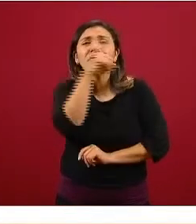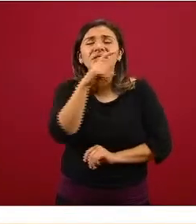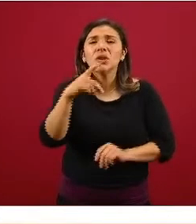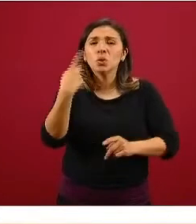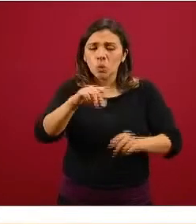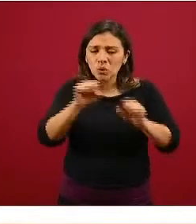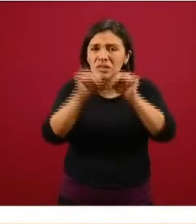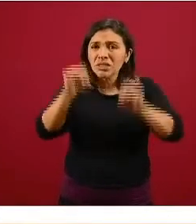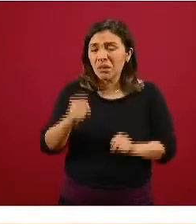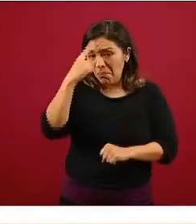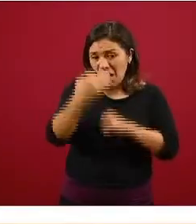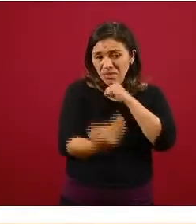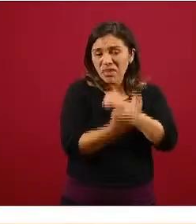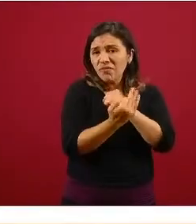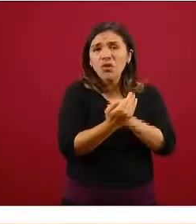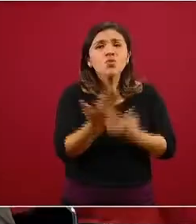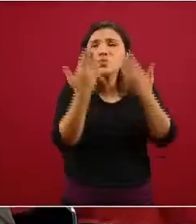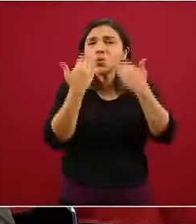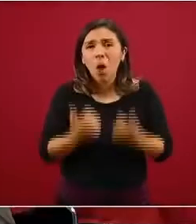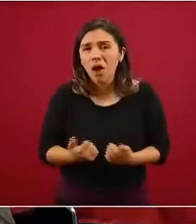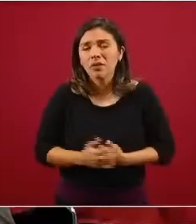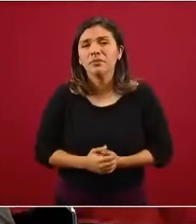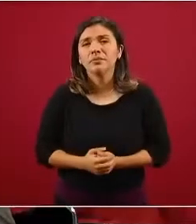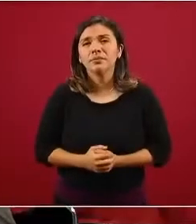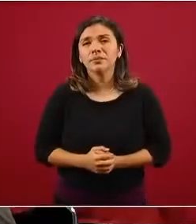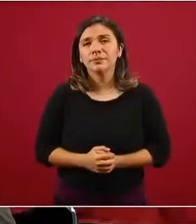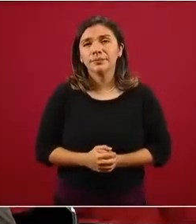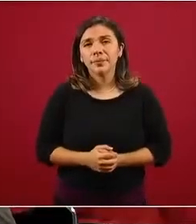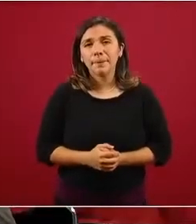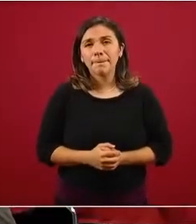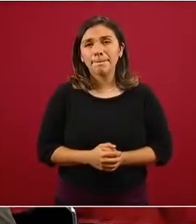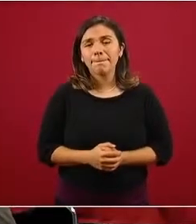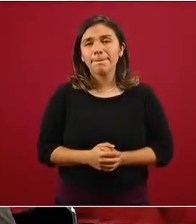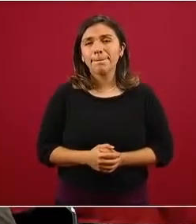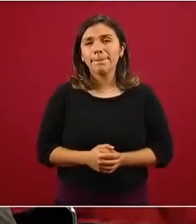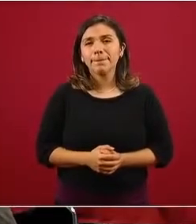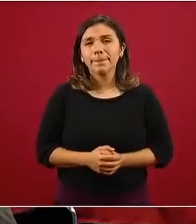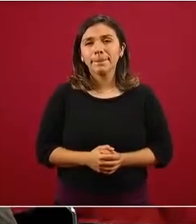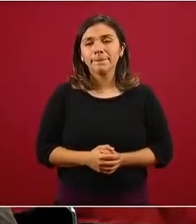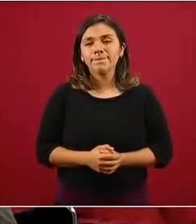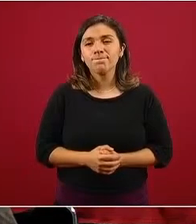sistema inmune que nos defiende contra el virus. La que sigue.